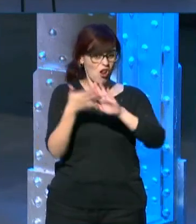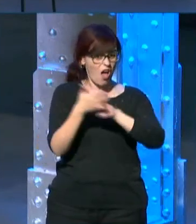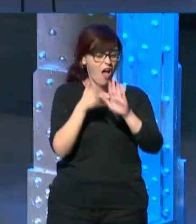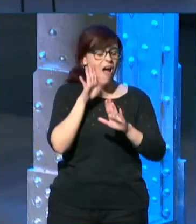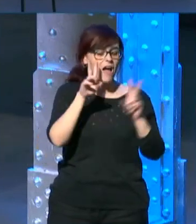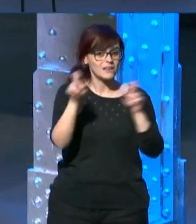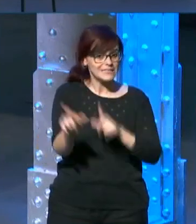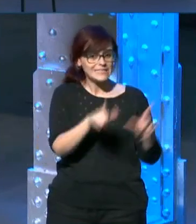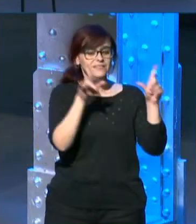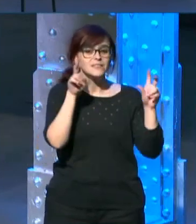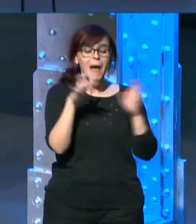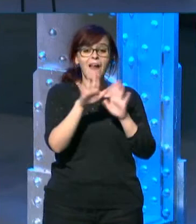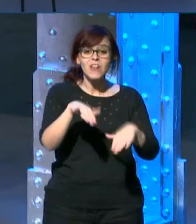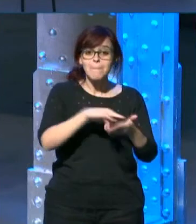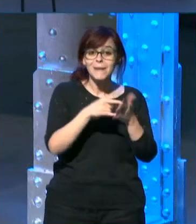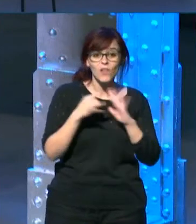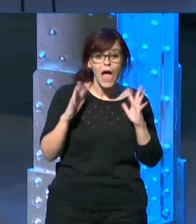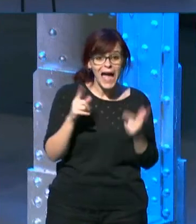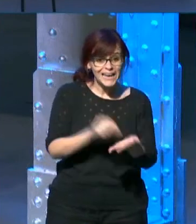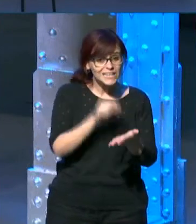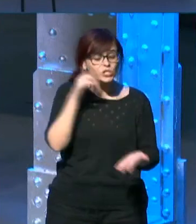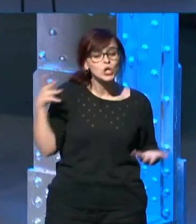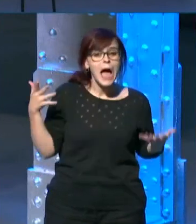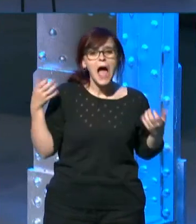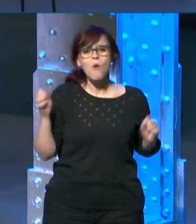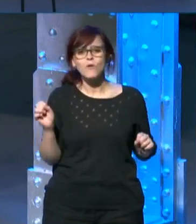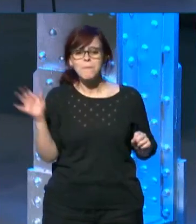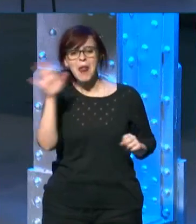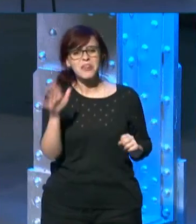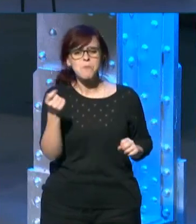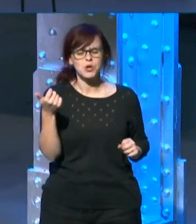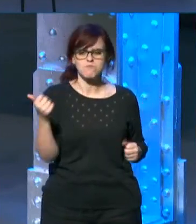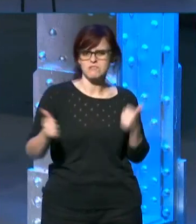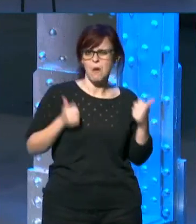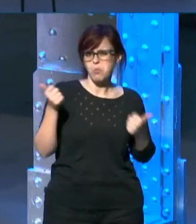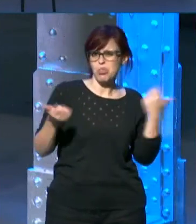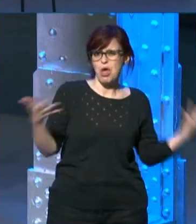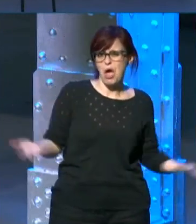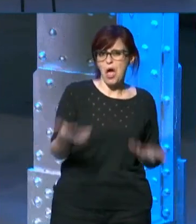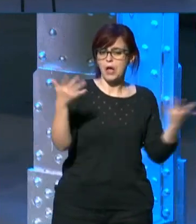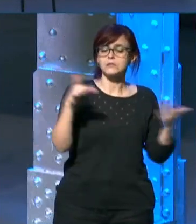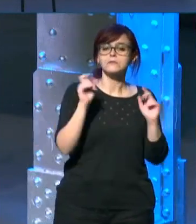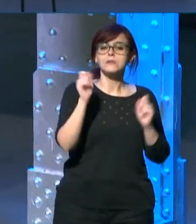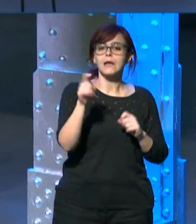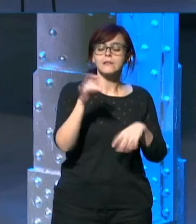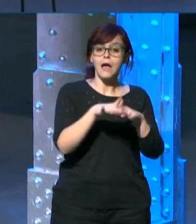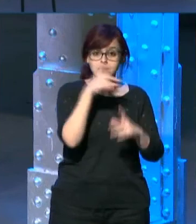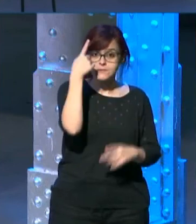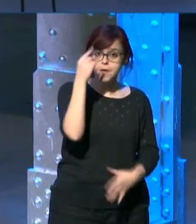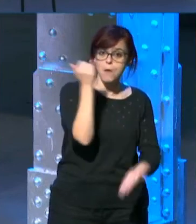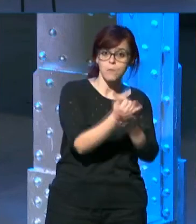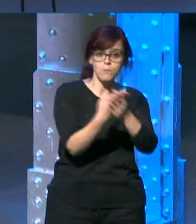al final, en todos los métodos ágiles, aunque parezca un poco chapucero, ¿no?, se habla mucho del método de prueba y error.